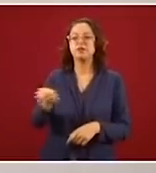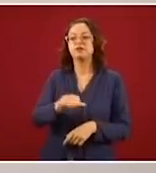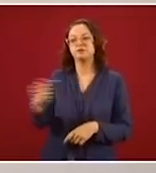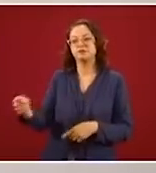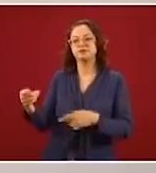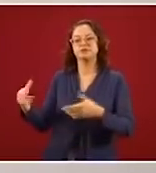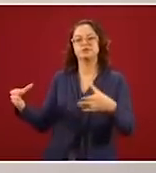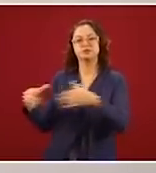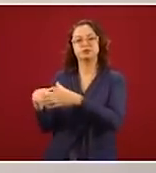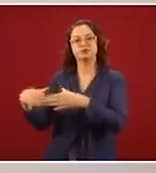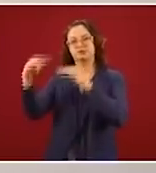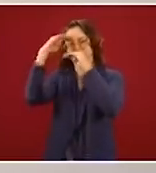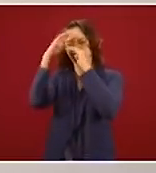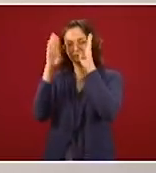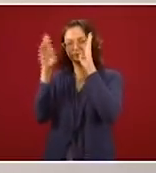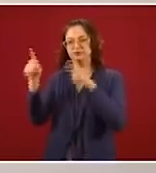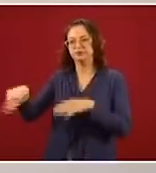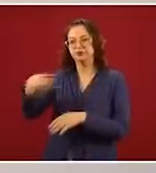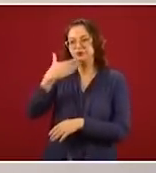Pero